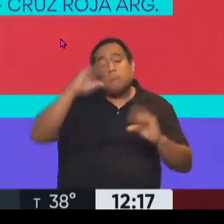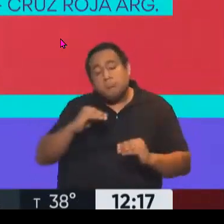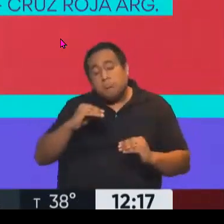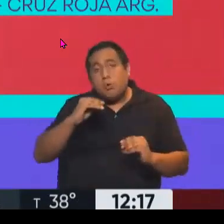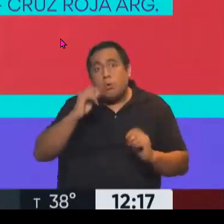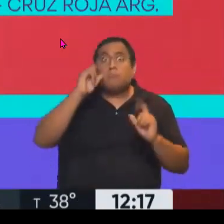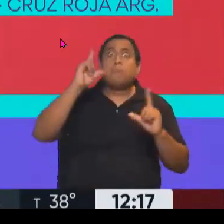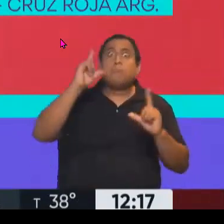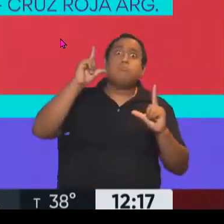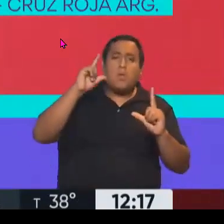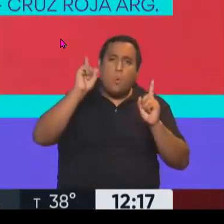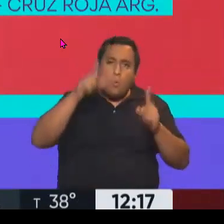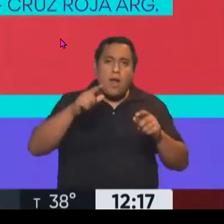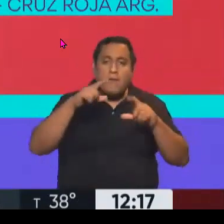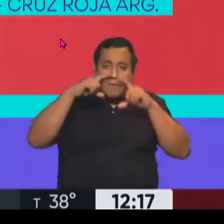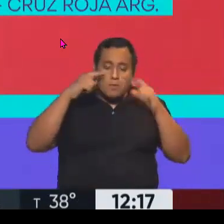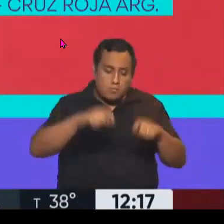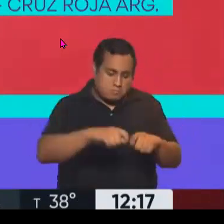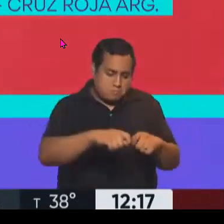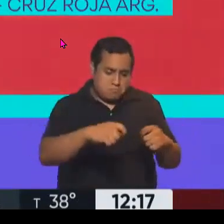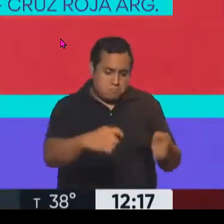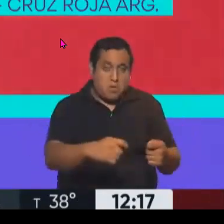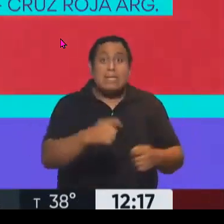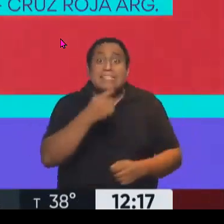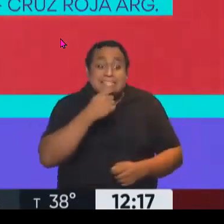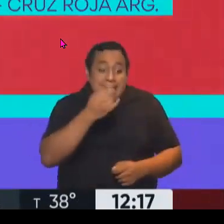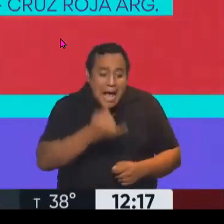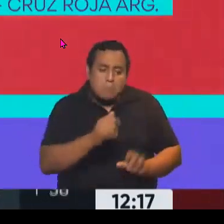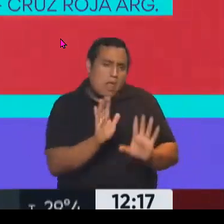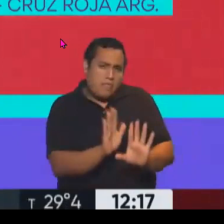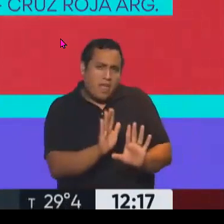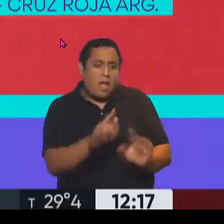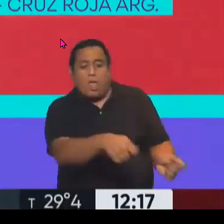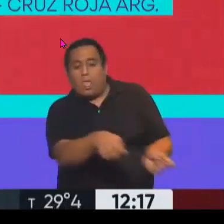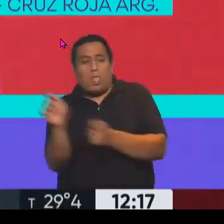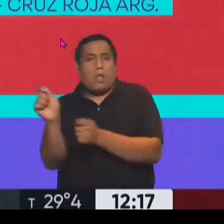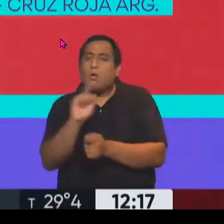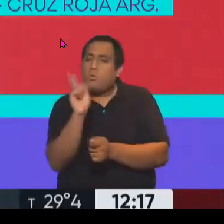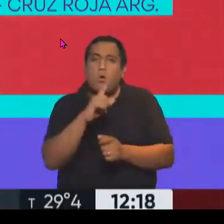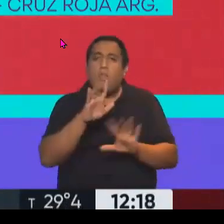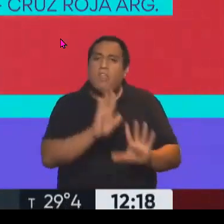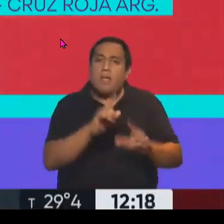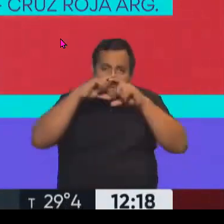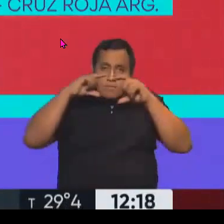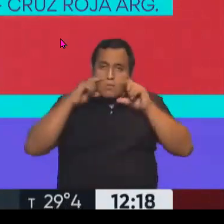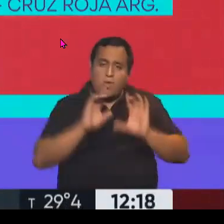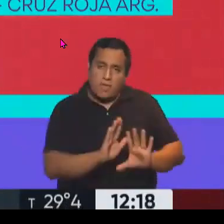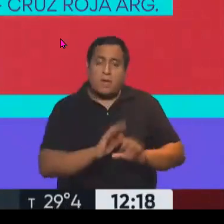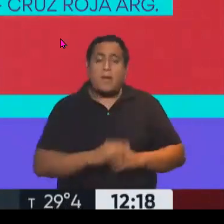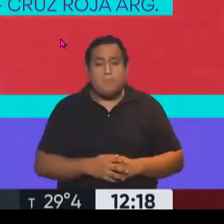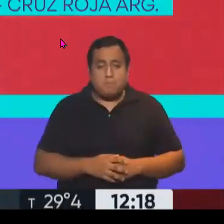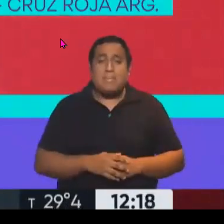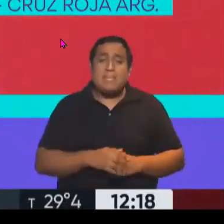o inconsciente, colocarle el barbijo en el caso de que no lo tenga, y si lo tiene, conservarlo. Es importante remarcar esto, hacer